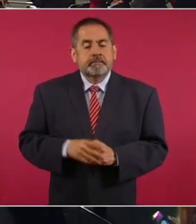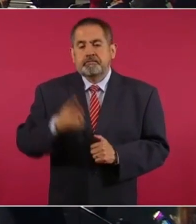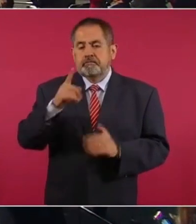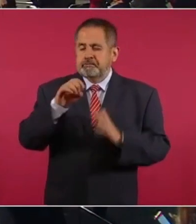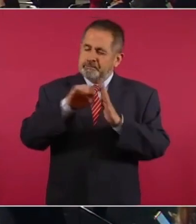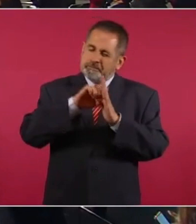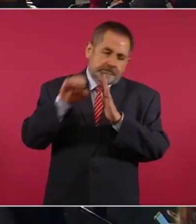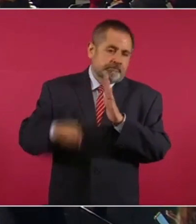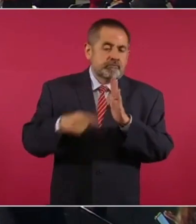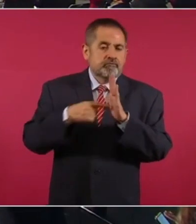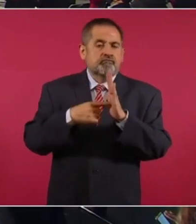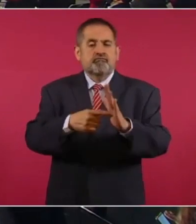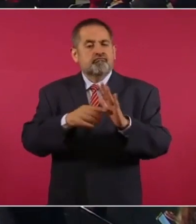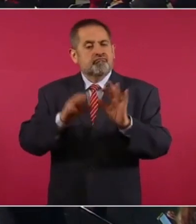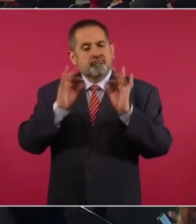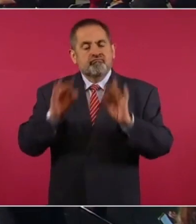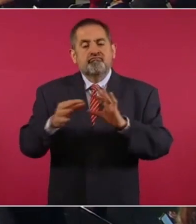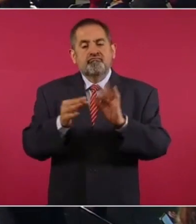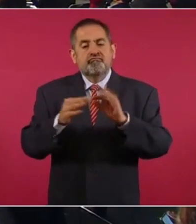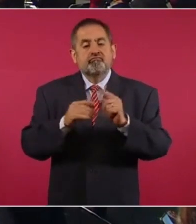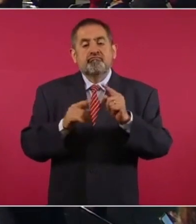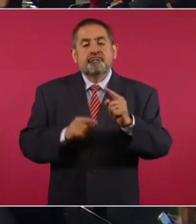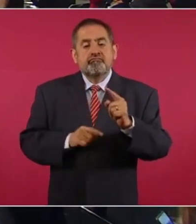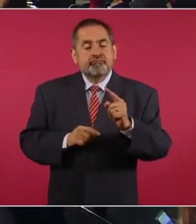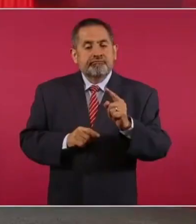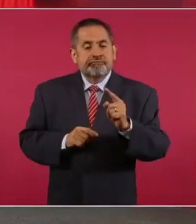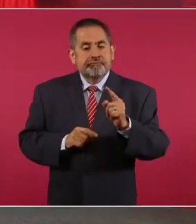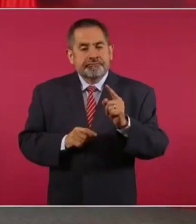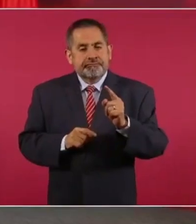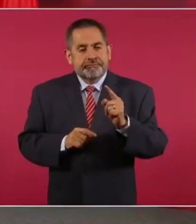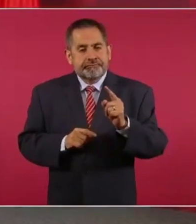ejemplo de